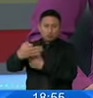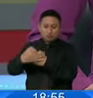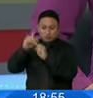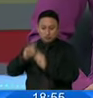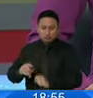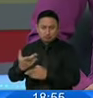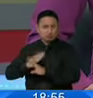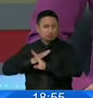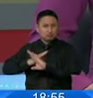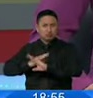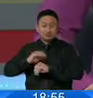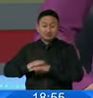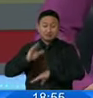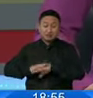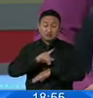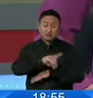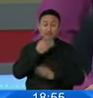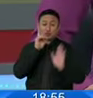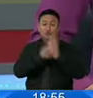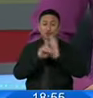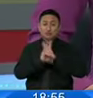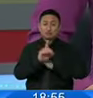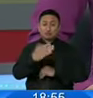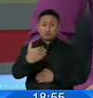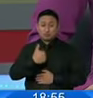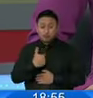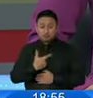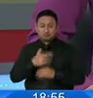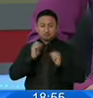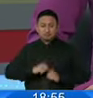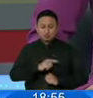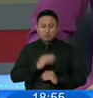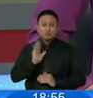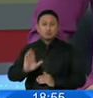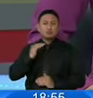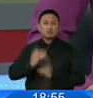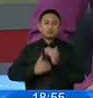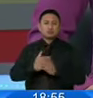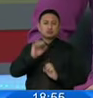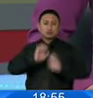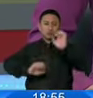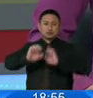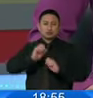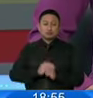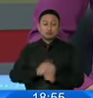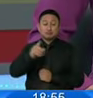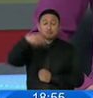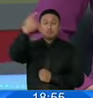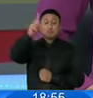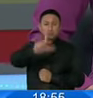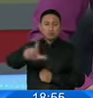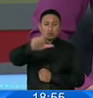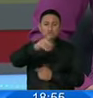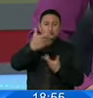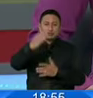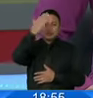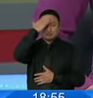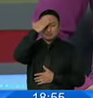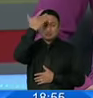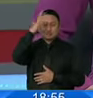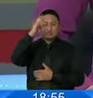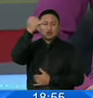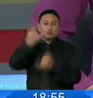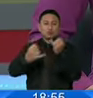se defendieron de las acusaciones en su contra como parte del proceso de evaluación. El próximo lunes se conocerá el